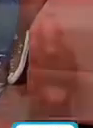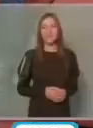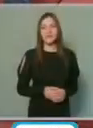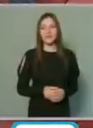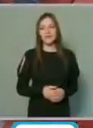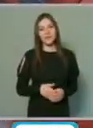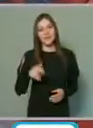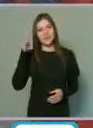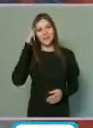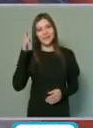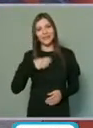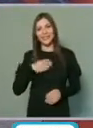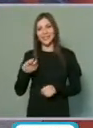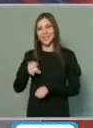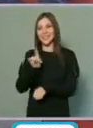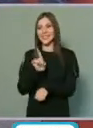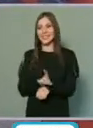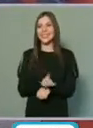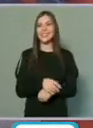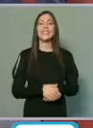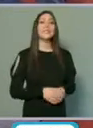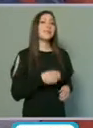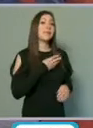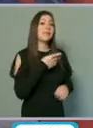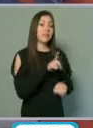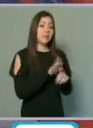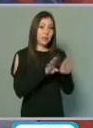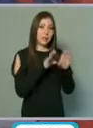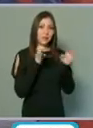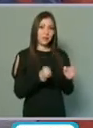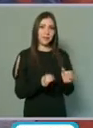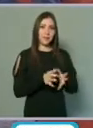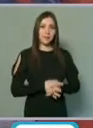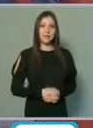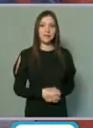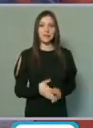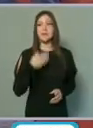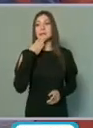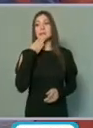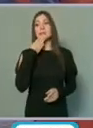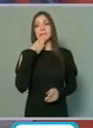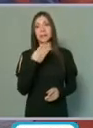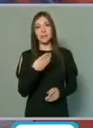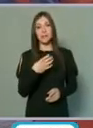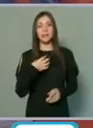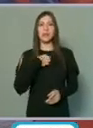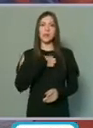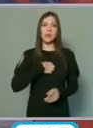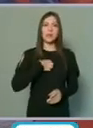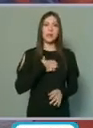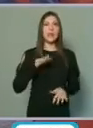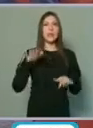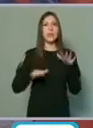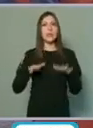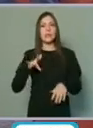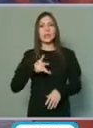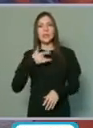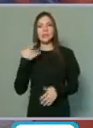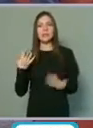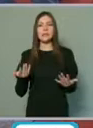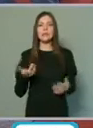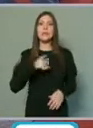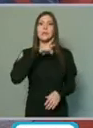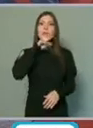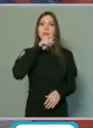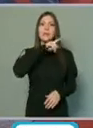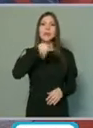Hola Wendy, pues muy buenos días. Buenos días, ¿cómo están? ¿Cómo estás, Wendy? Hola, muy bien, contentos, pero de repente preocupados porque sí